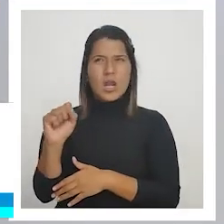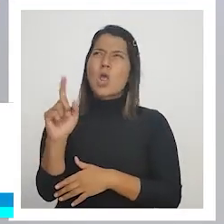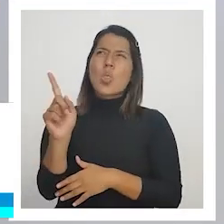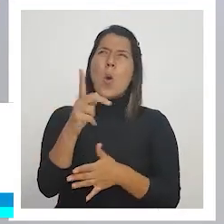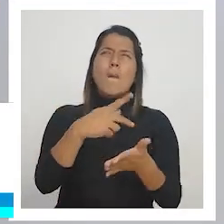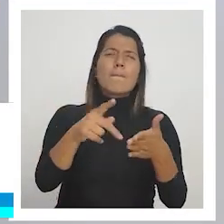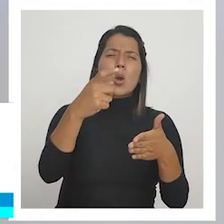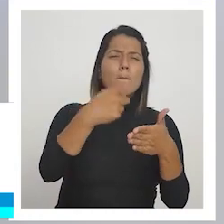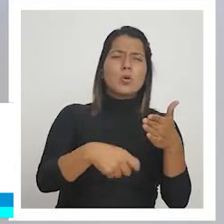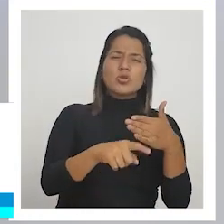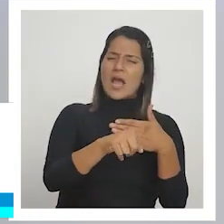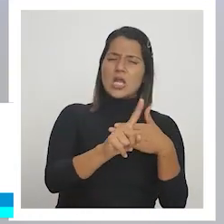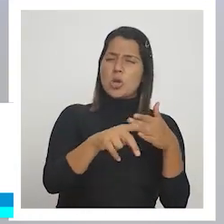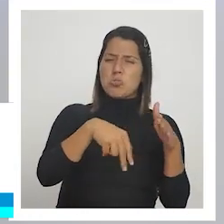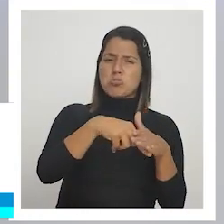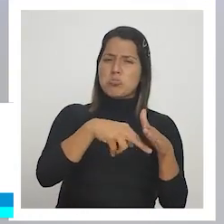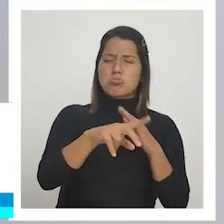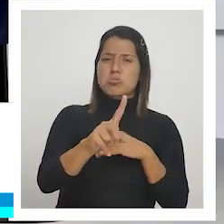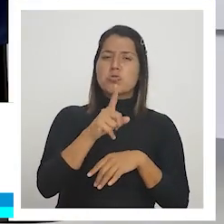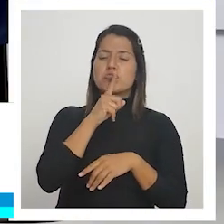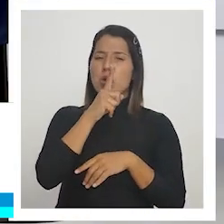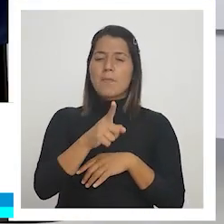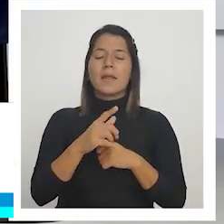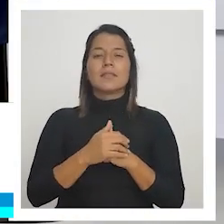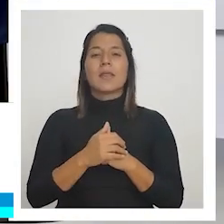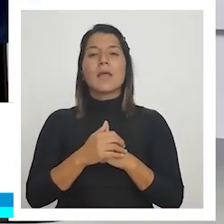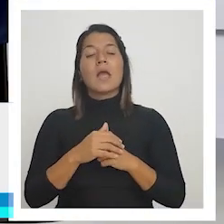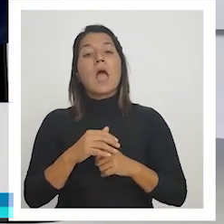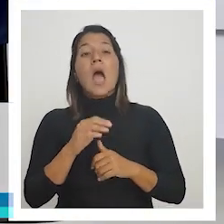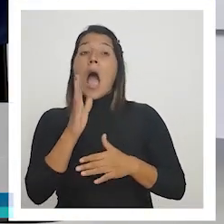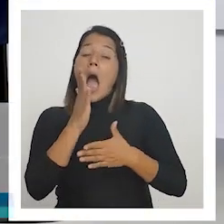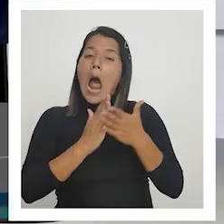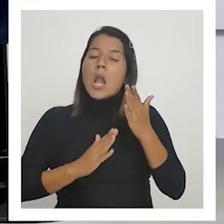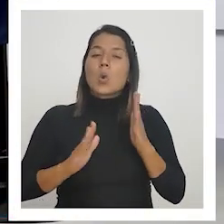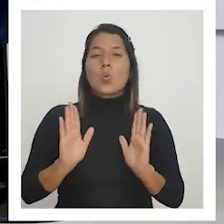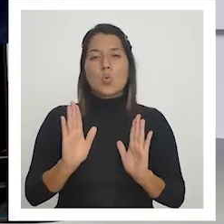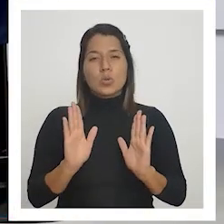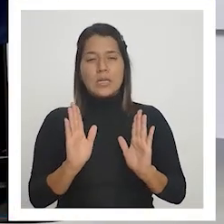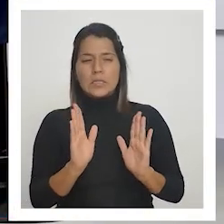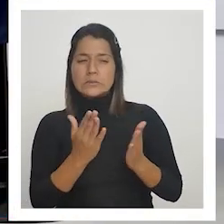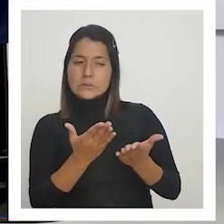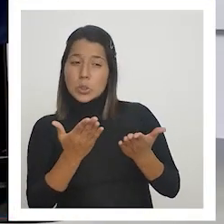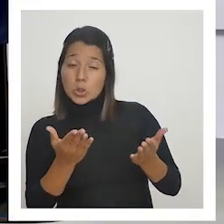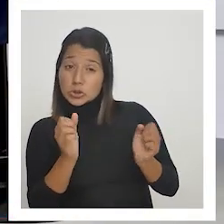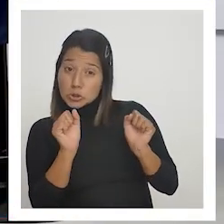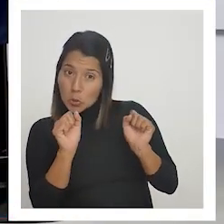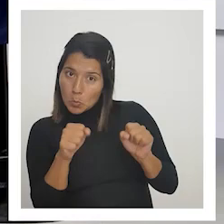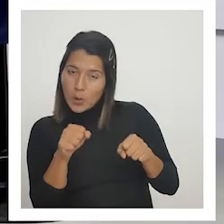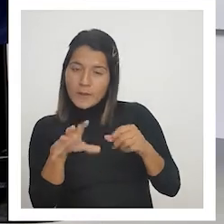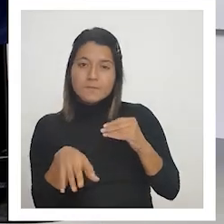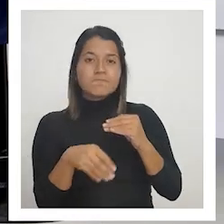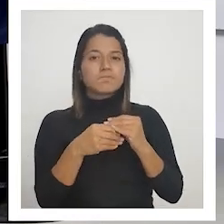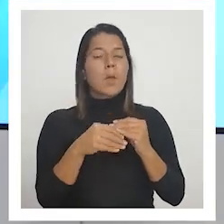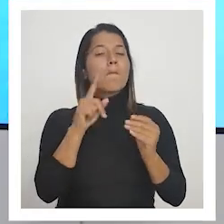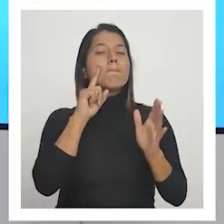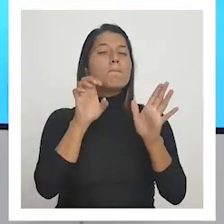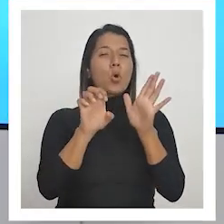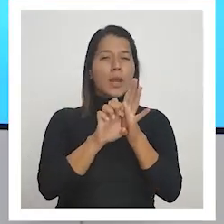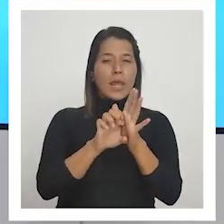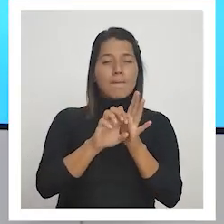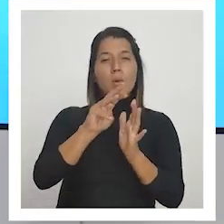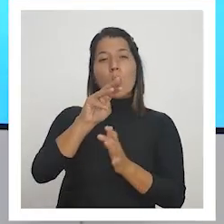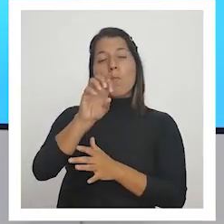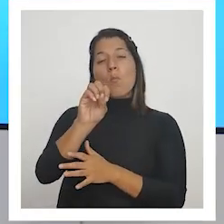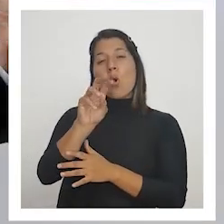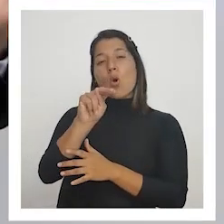realidad. Aunque hay algunos elementos que se pueden incorporar, por ejemplo, hay esquemas como el monotributo, que algunos países